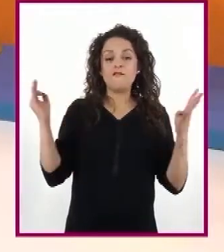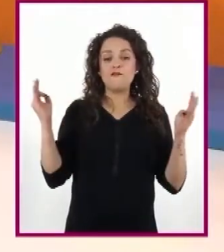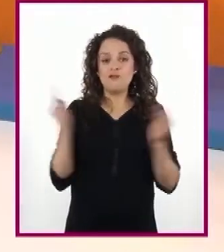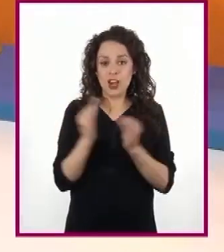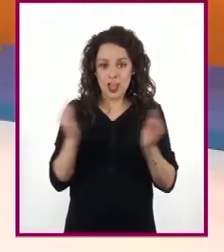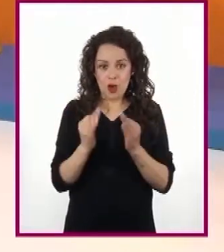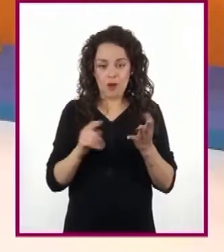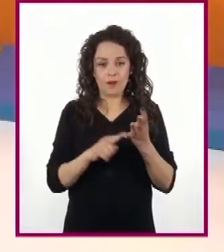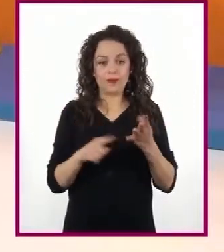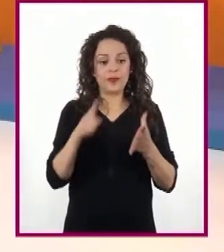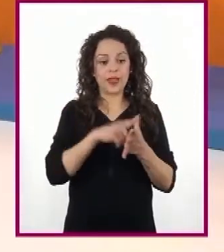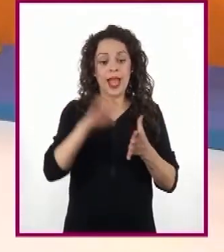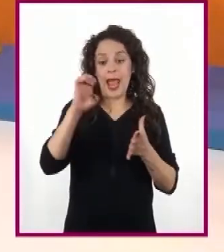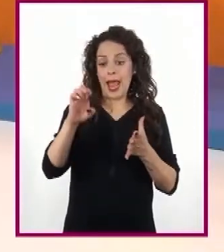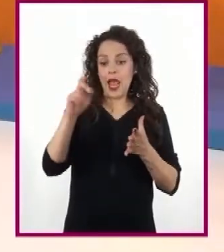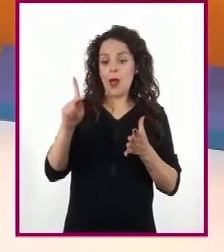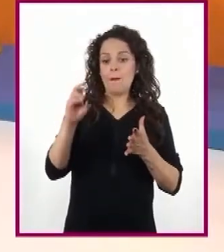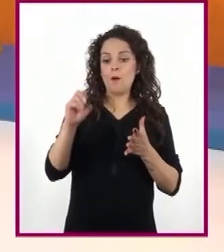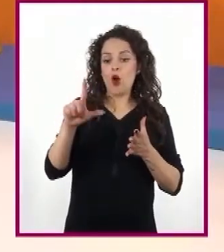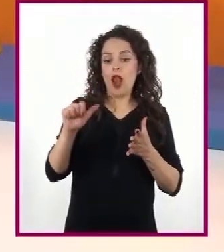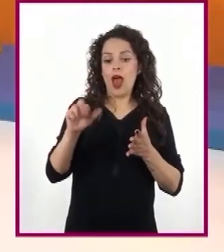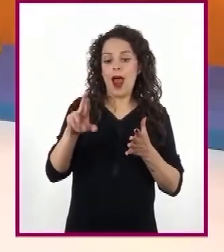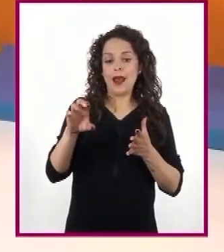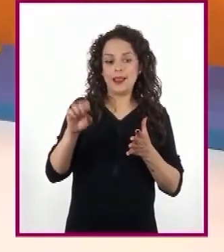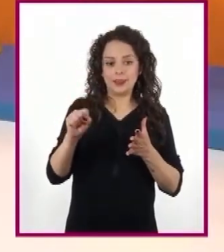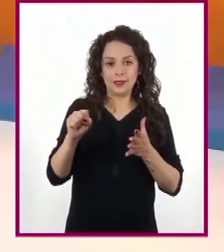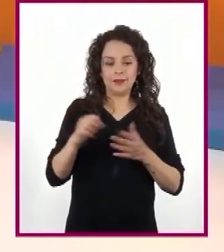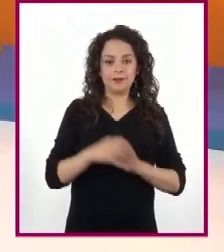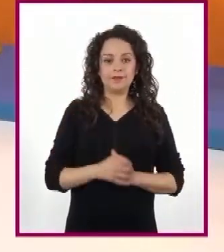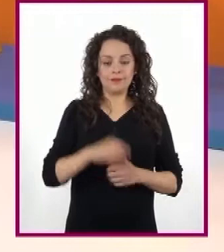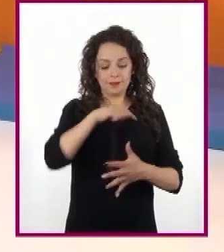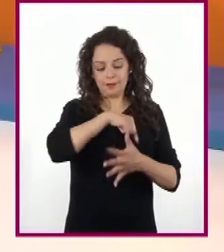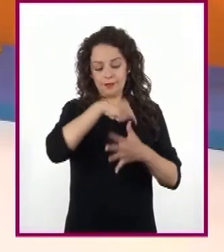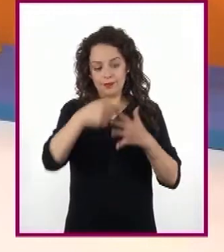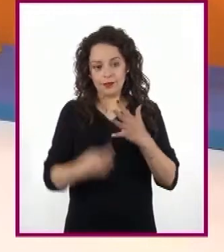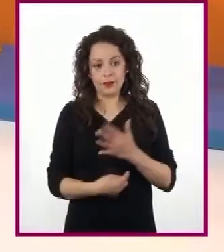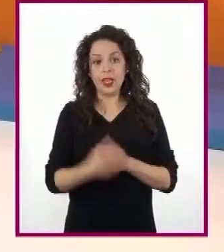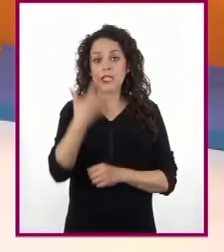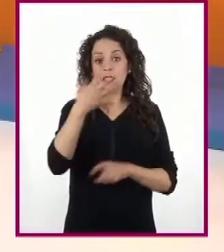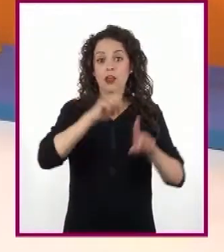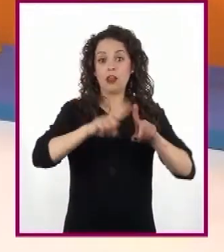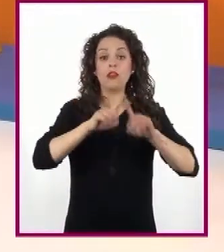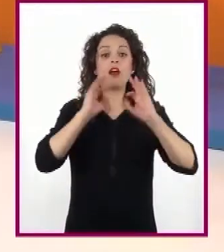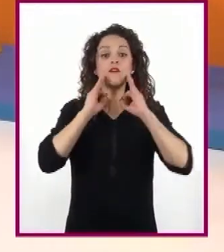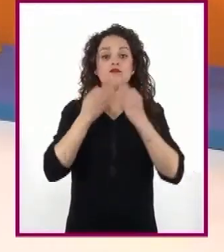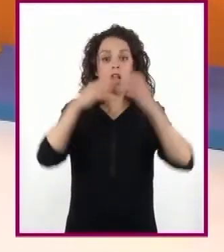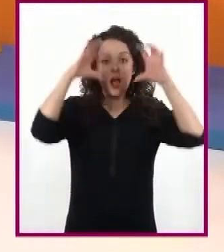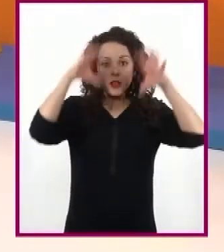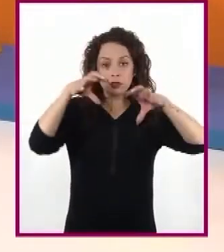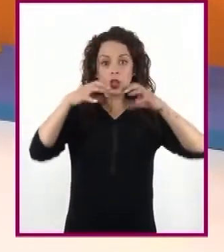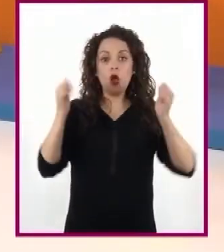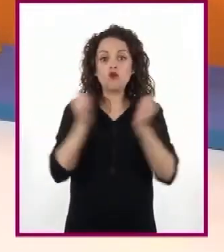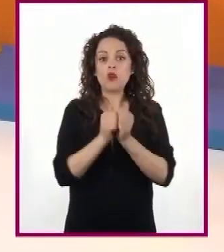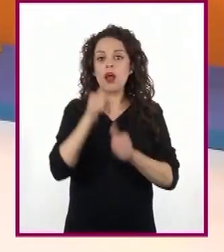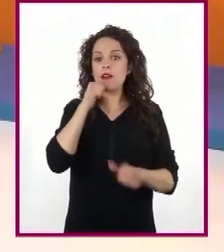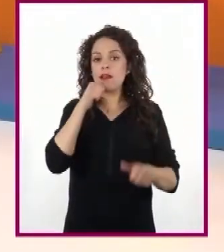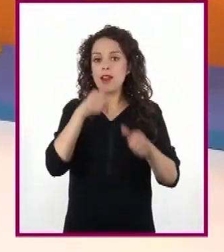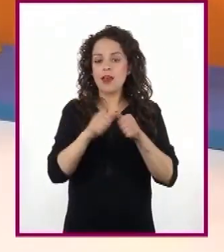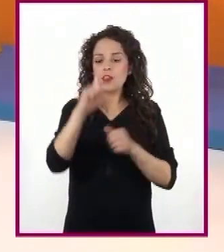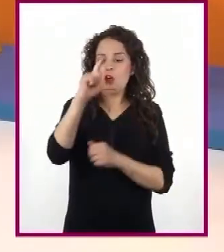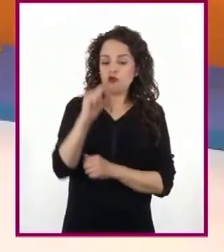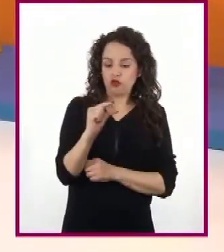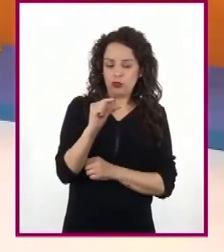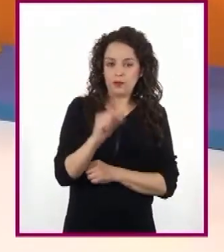E, climas polares. Y por 5 regímenes de lluvia designados con letras minúsculas.